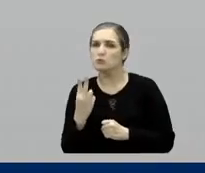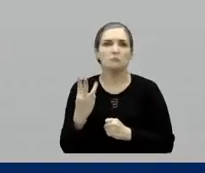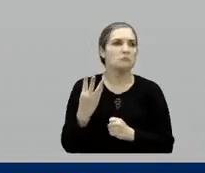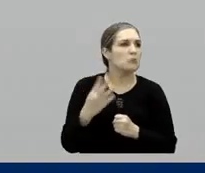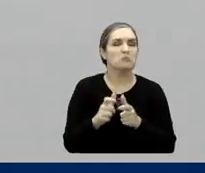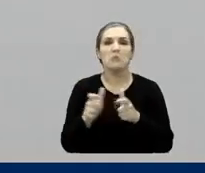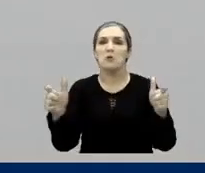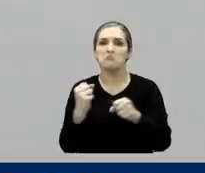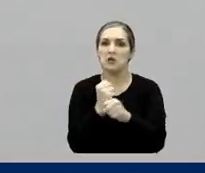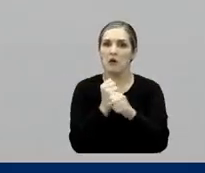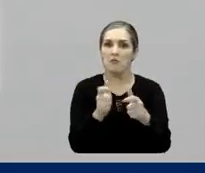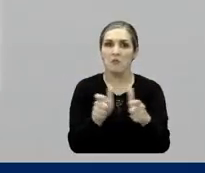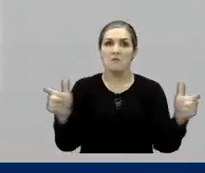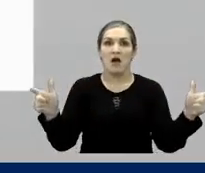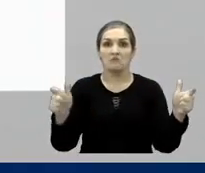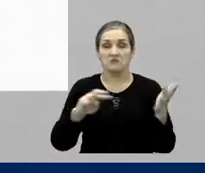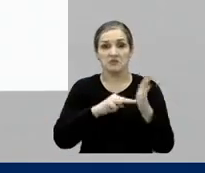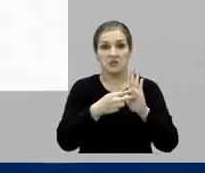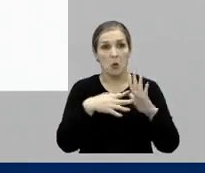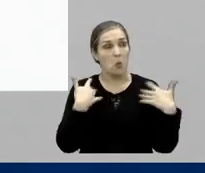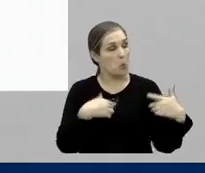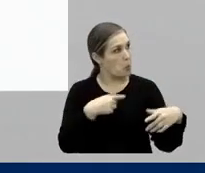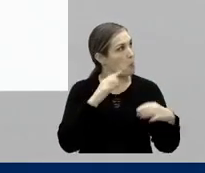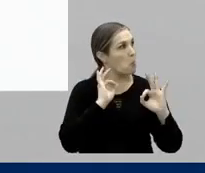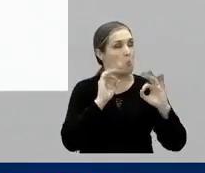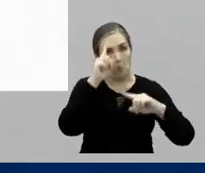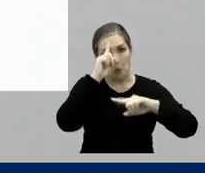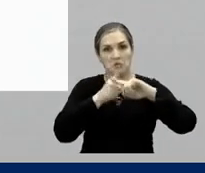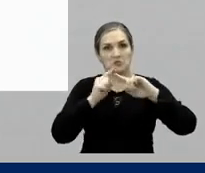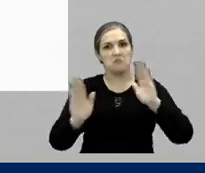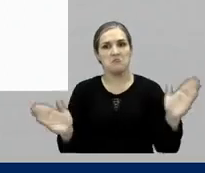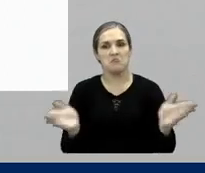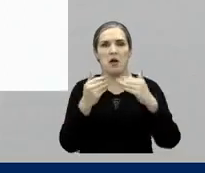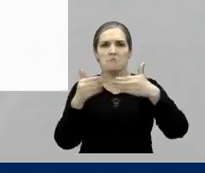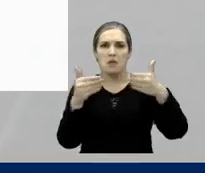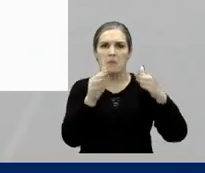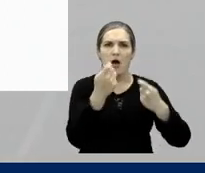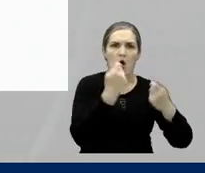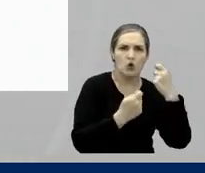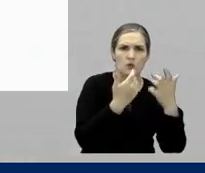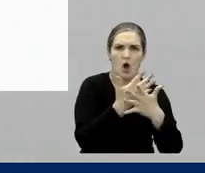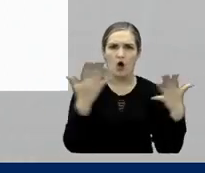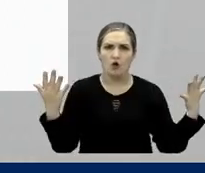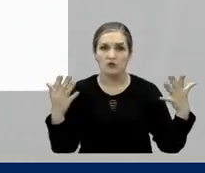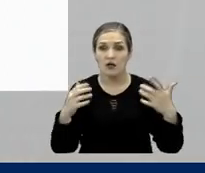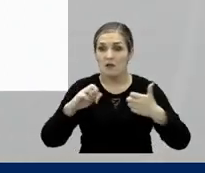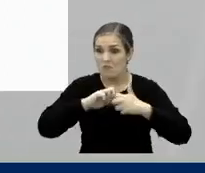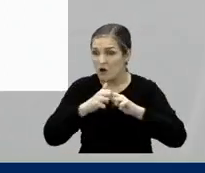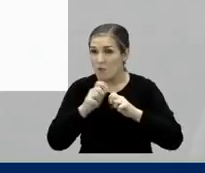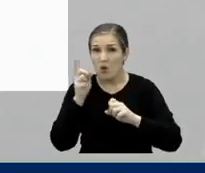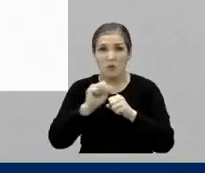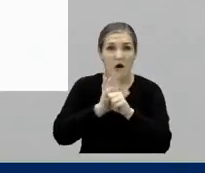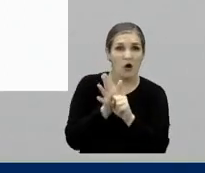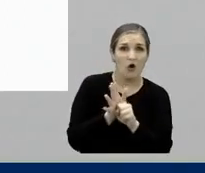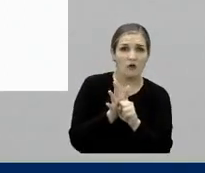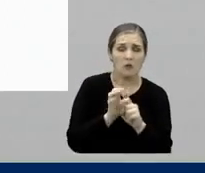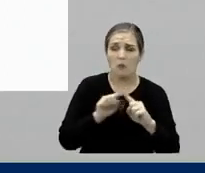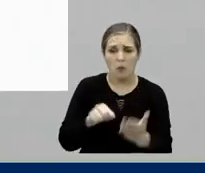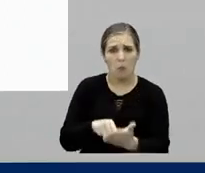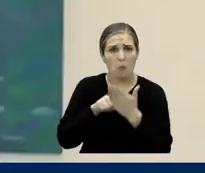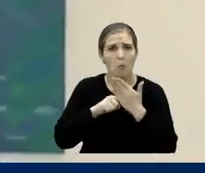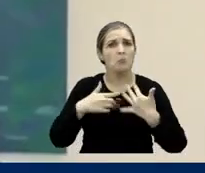en que esta es una señal de reactivación. La reactivación económica avanza a pesar de las dificultades que ha traído la pandemia, según datos revelados por